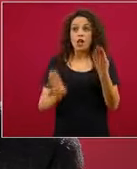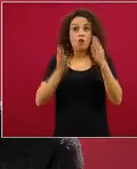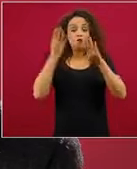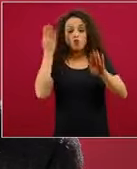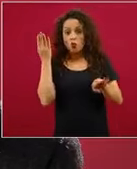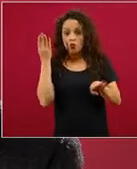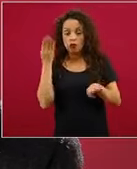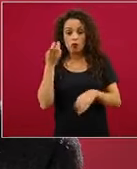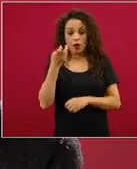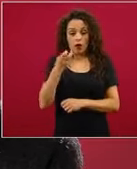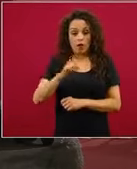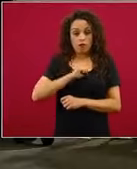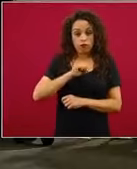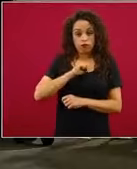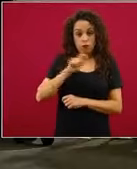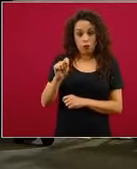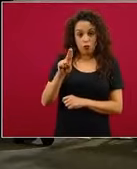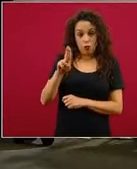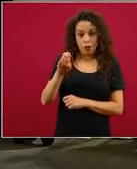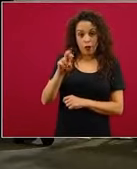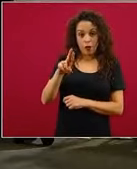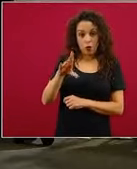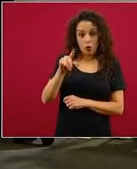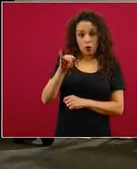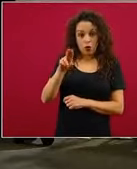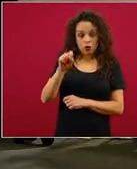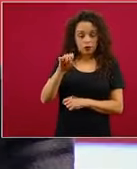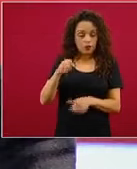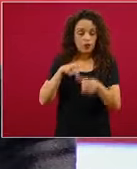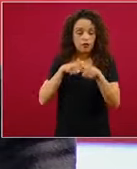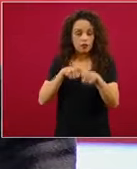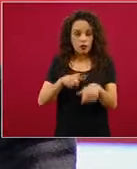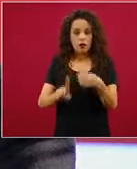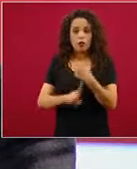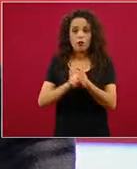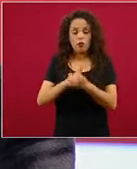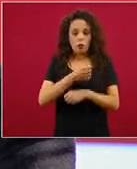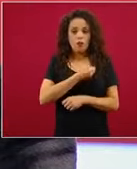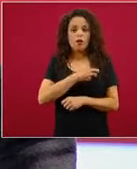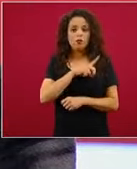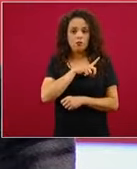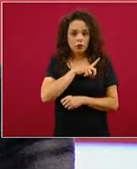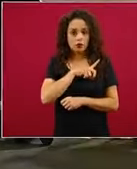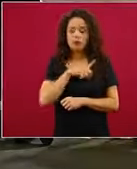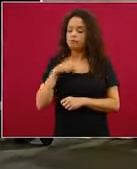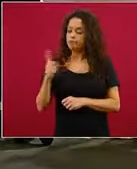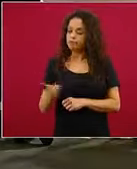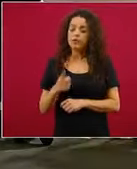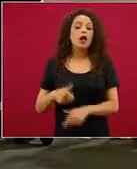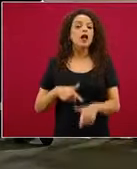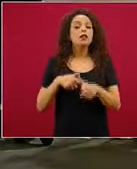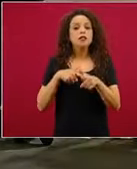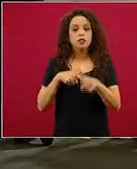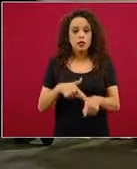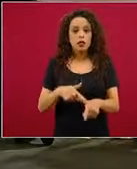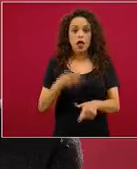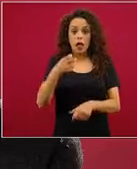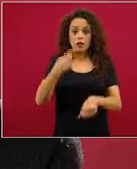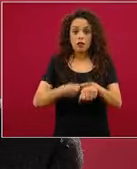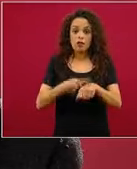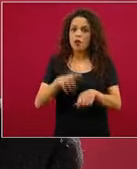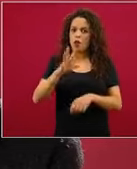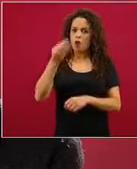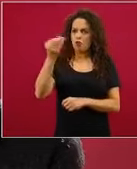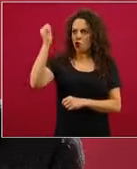la tuberculosis permanece como un problema de salud pública persistente. Es una enfermedad muy antigua,